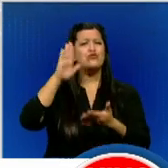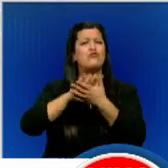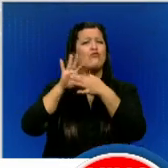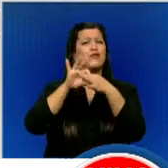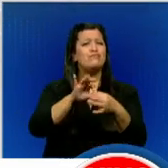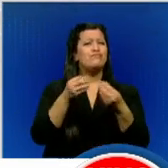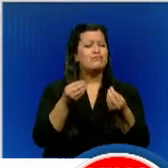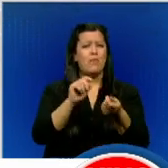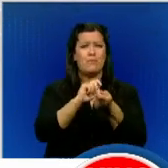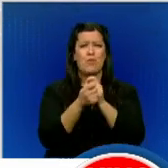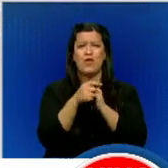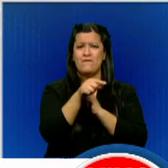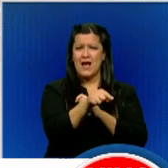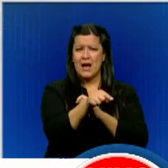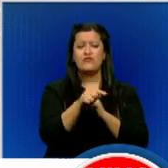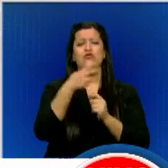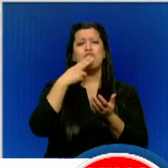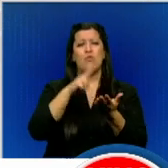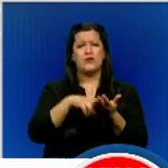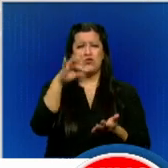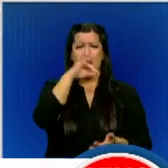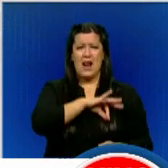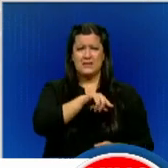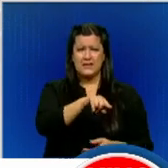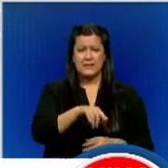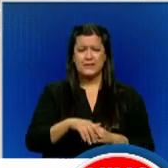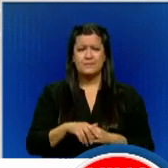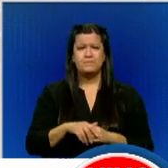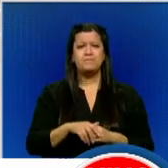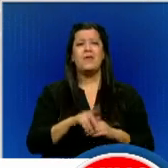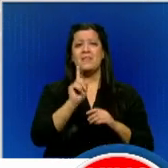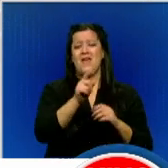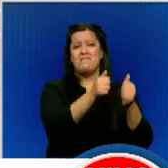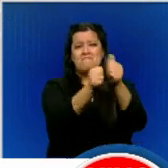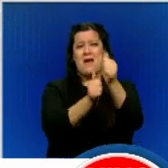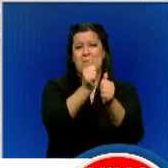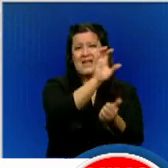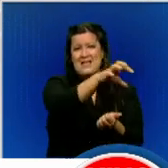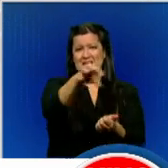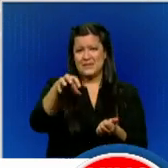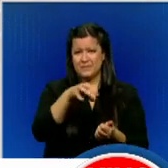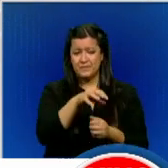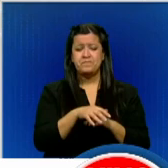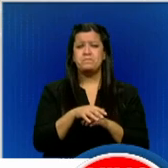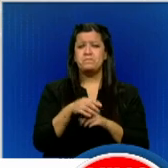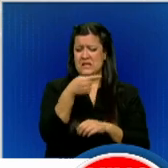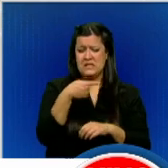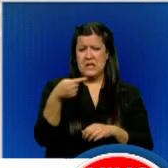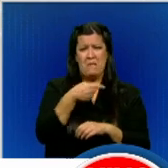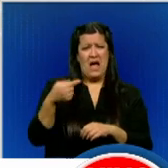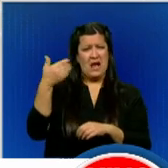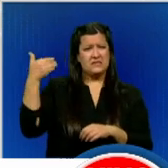ver con la modificación del impuesto a las ganancias de sociedades hace pocas semanas